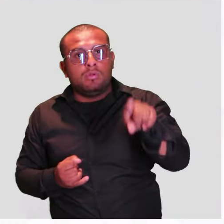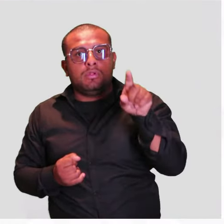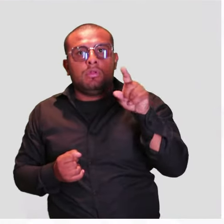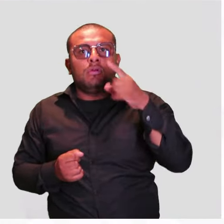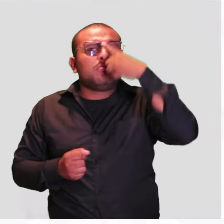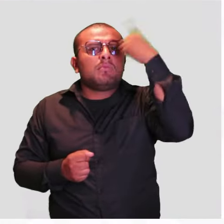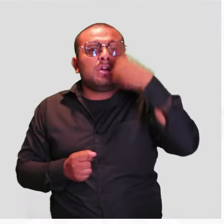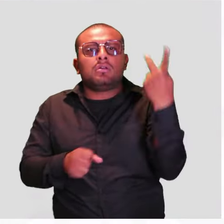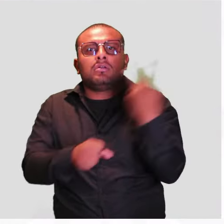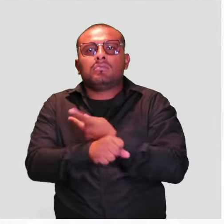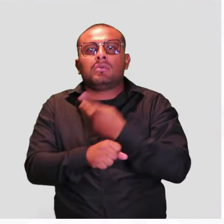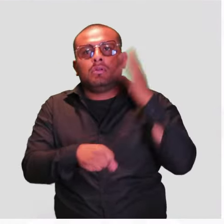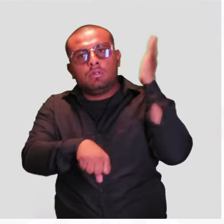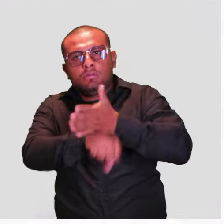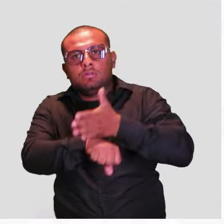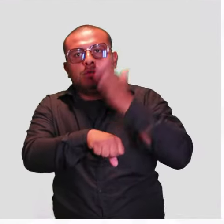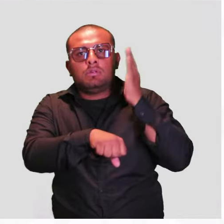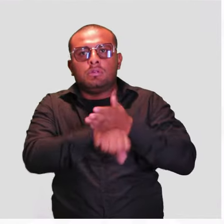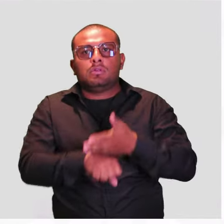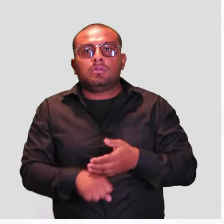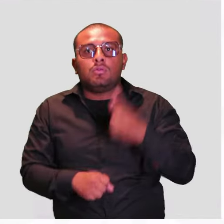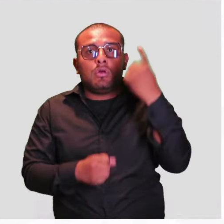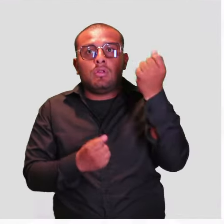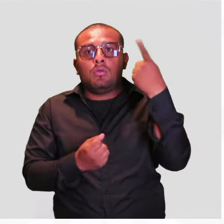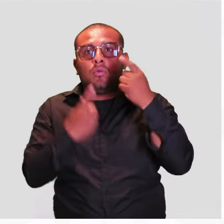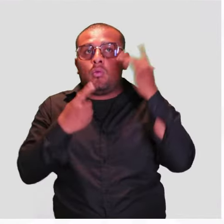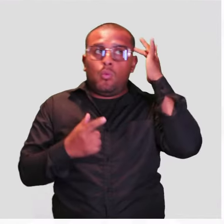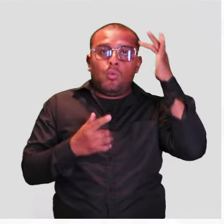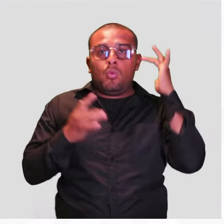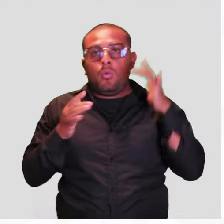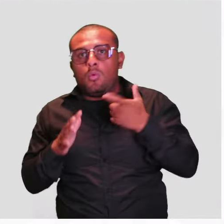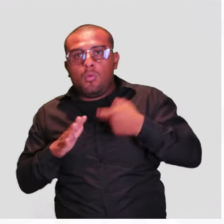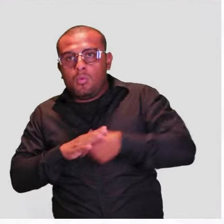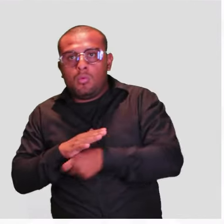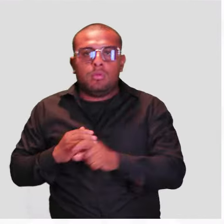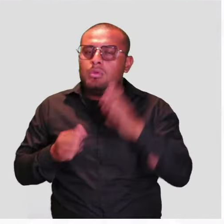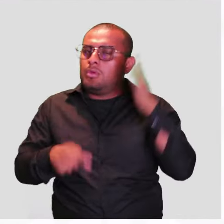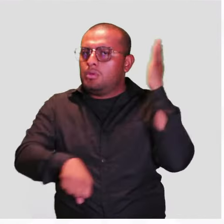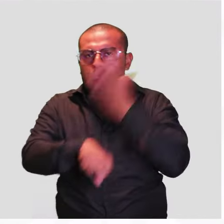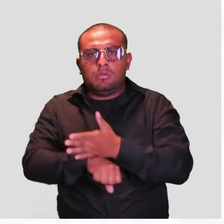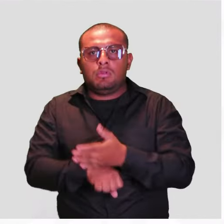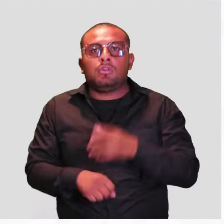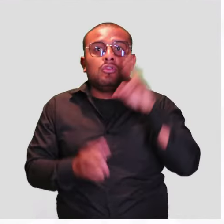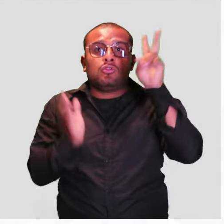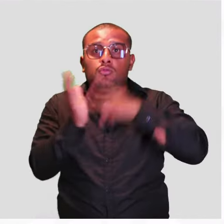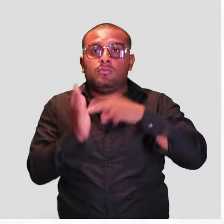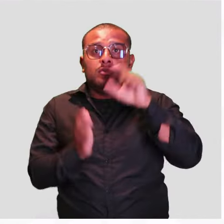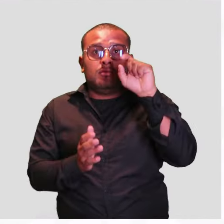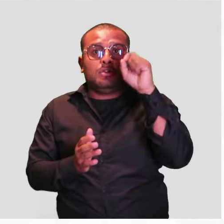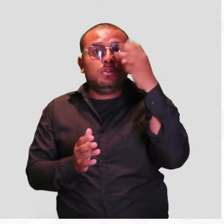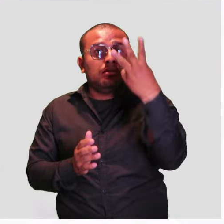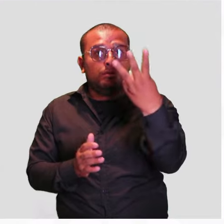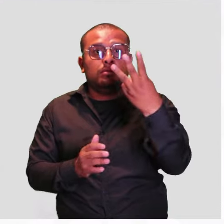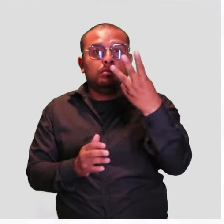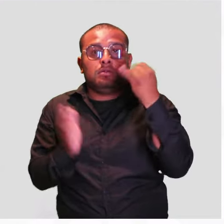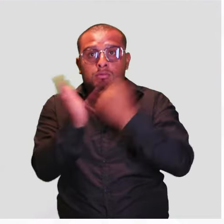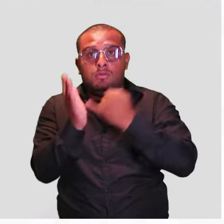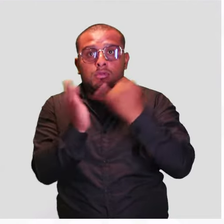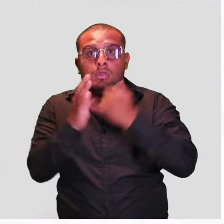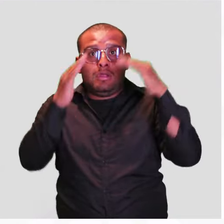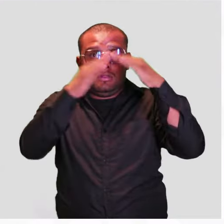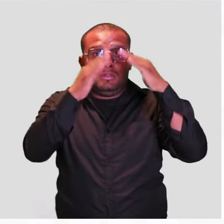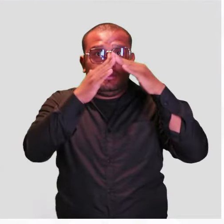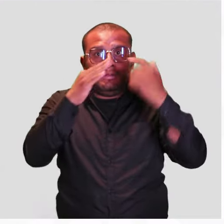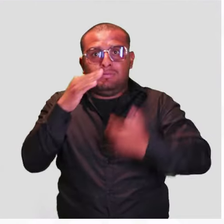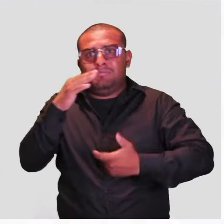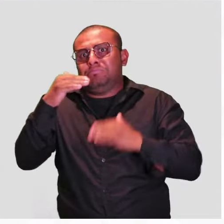venido callando durante años. No habrá incrementos en las tarifas de agua y predial en 2023. No habrá incrementos en las tarifas de